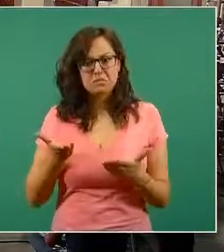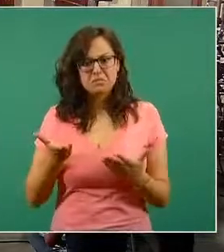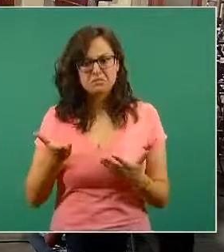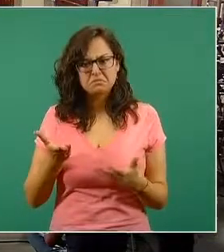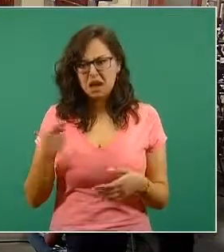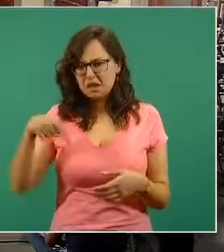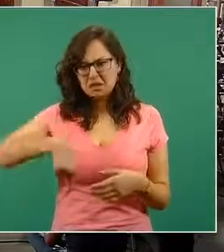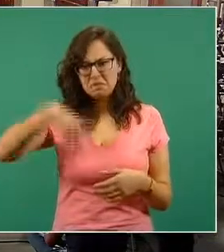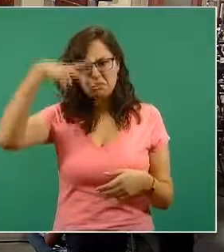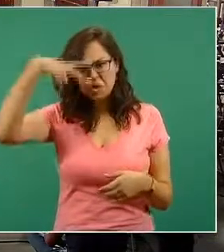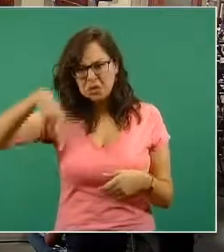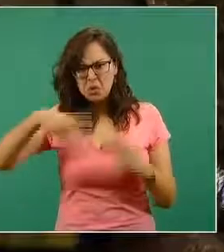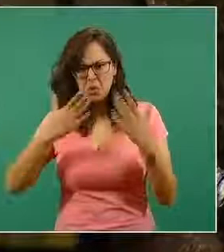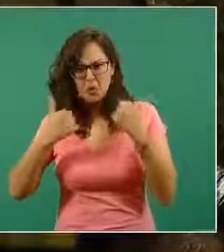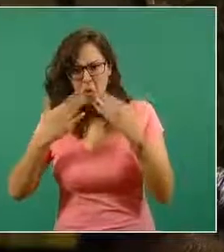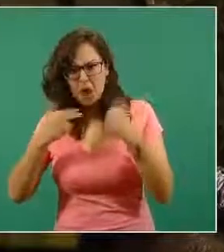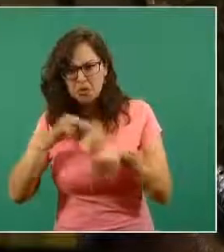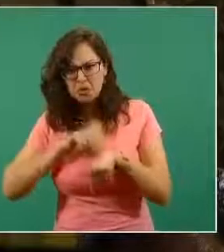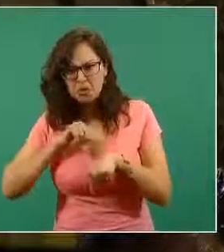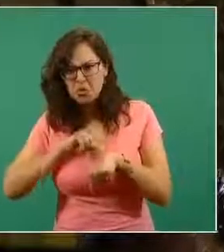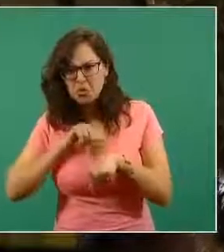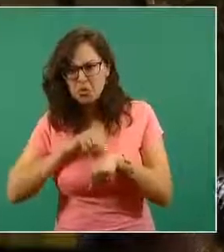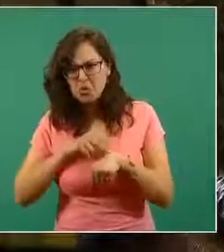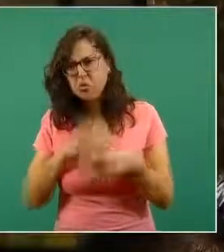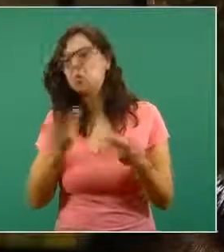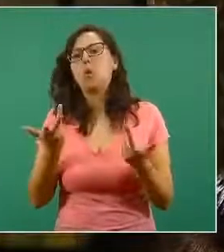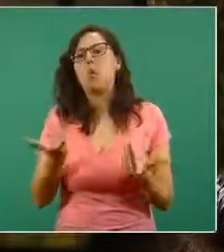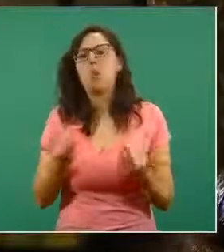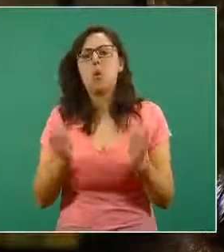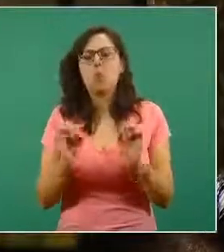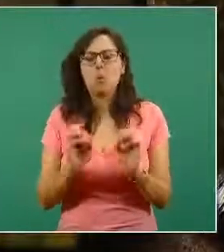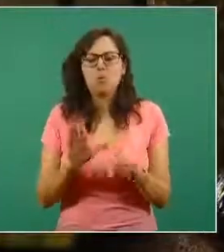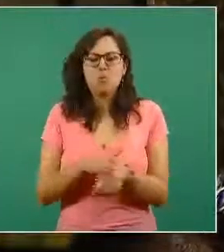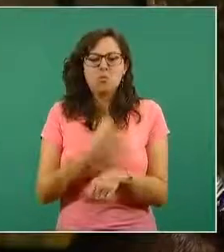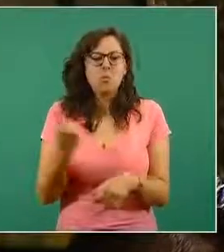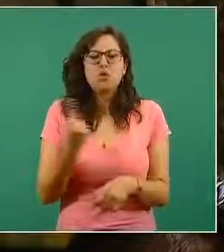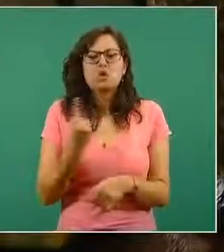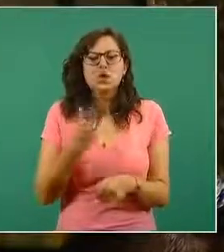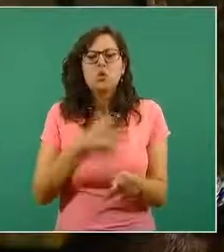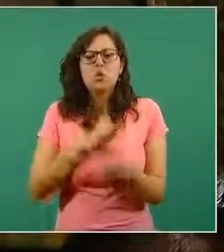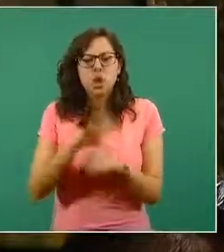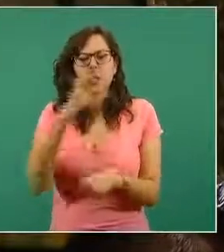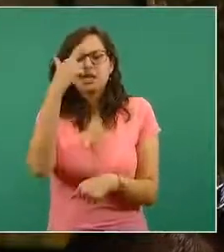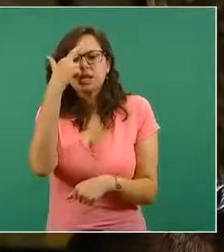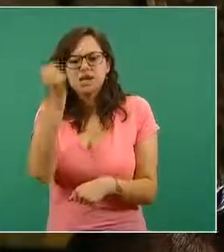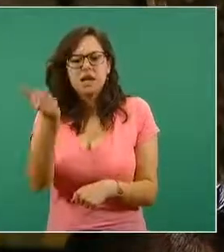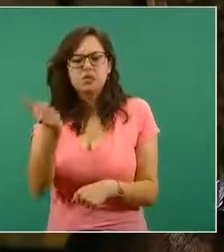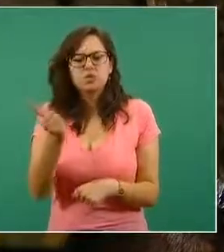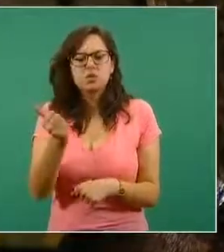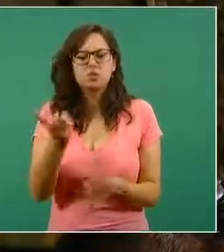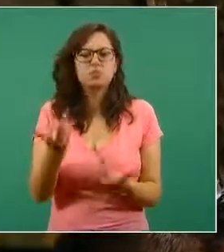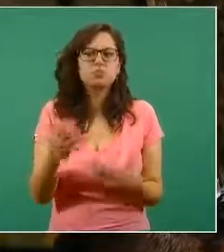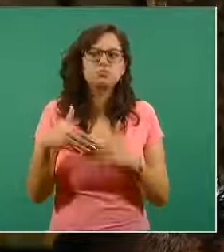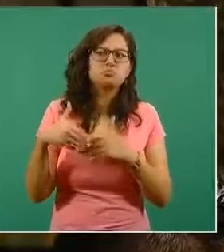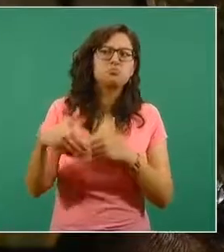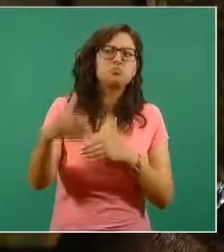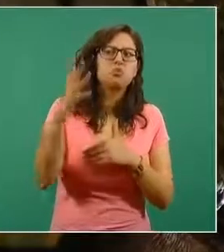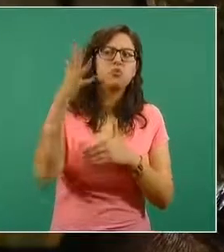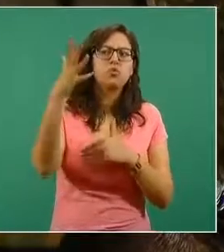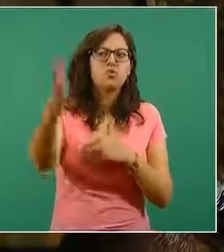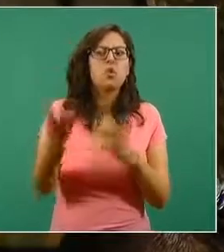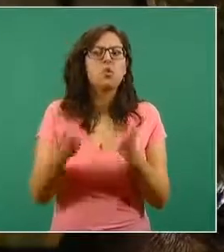o cuál sería el planteamiento a futuro respecto a esta nueva